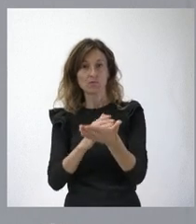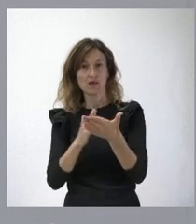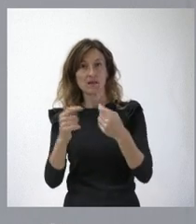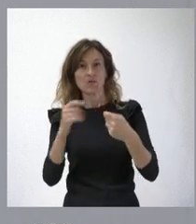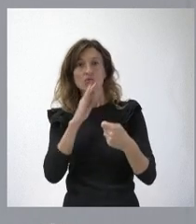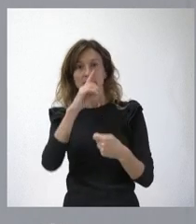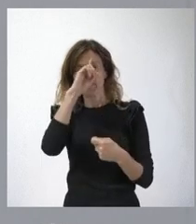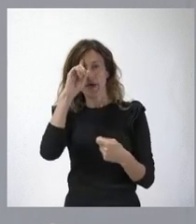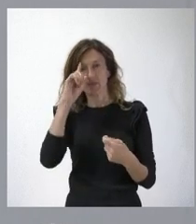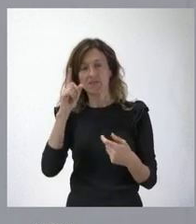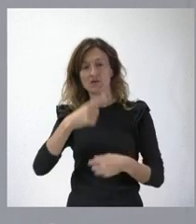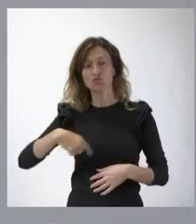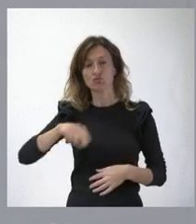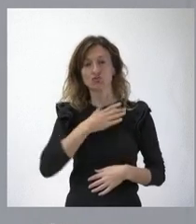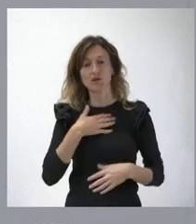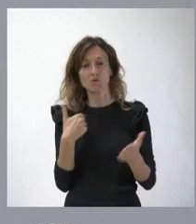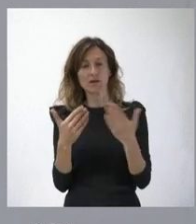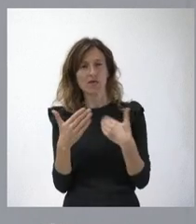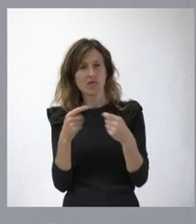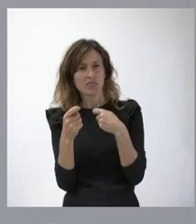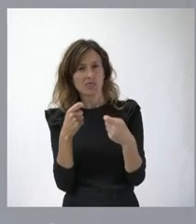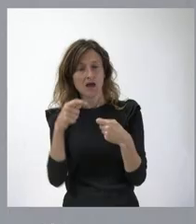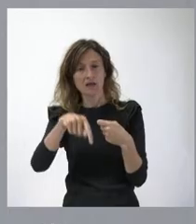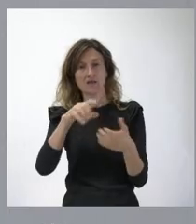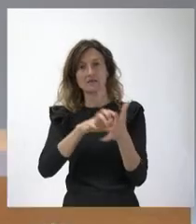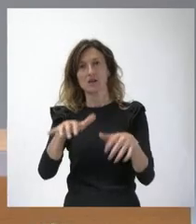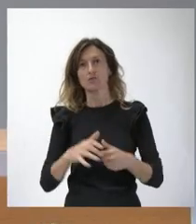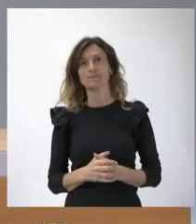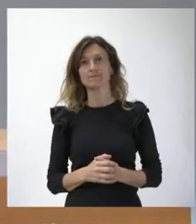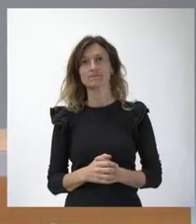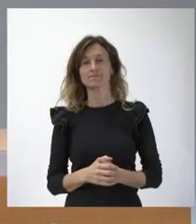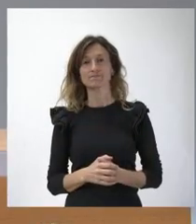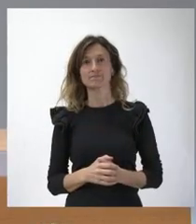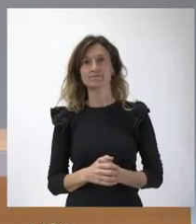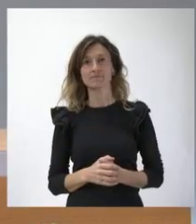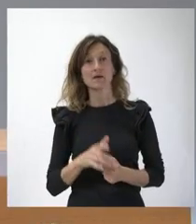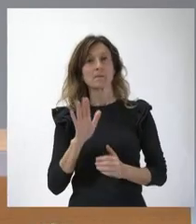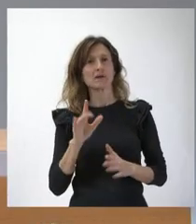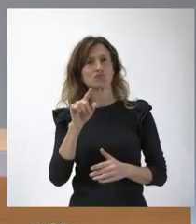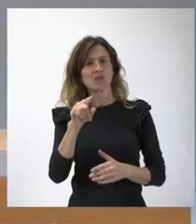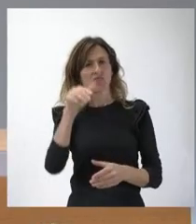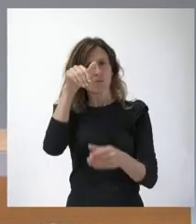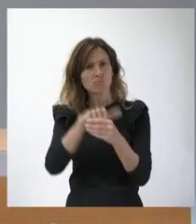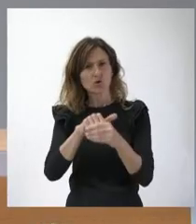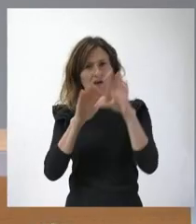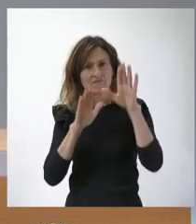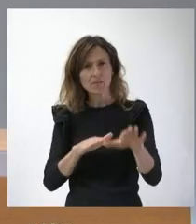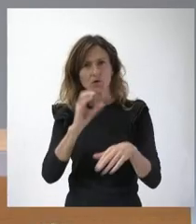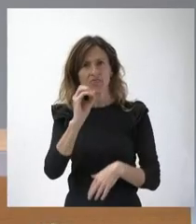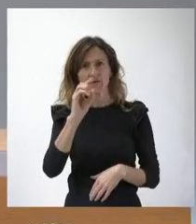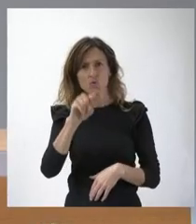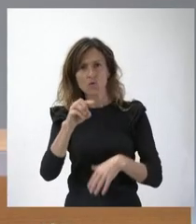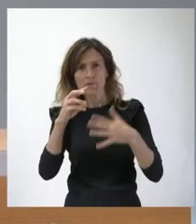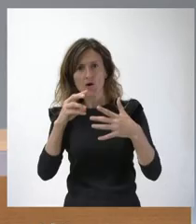Madrid nosotros los queremos negociar en Castilla y león pero votaría a favor de ese 0,8 por de